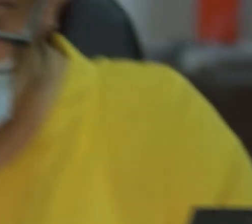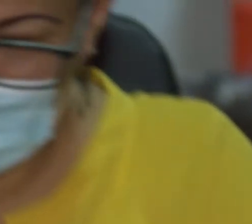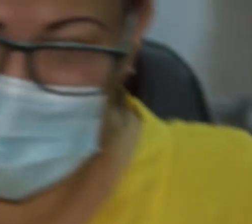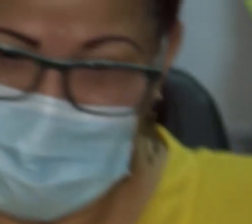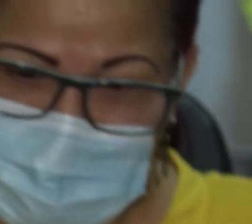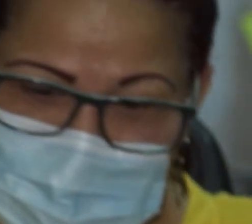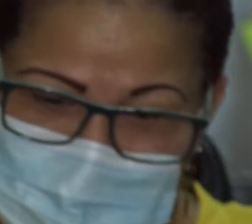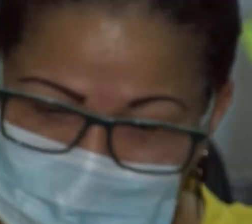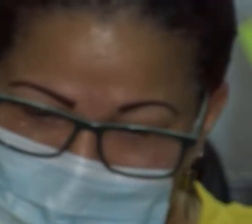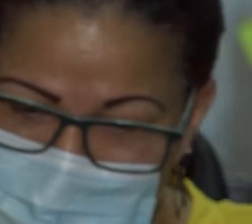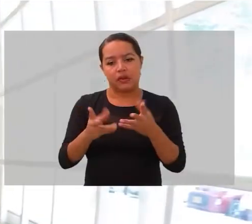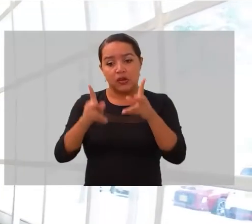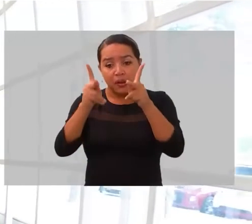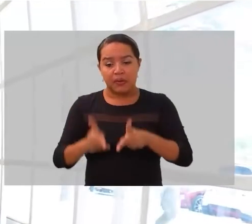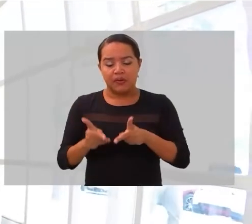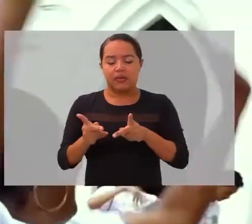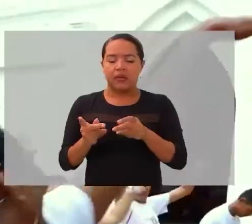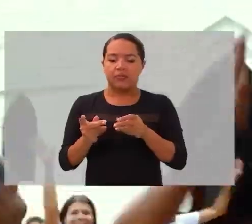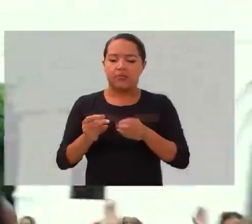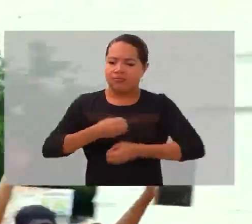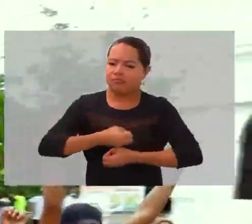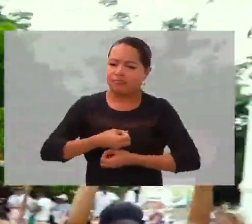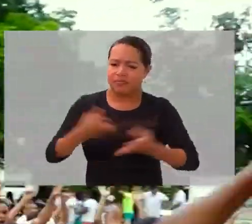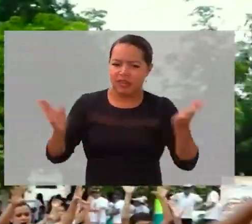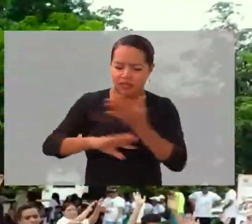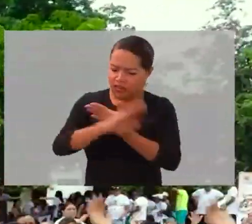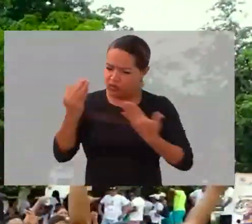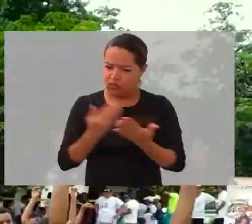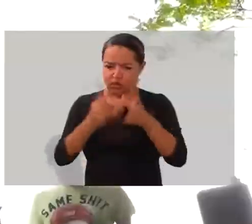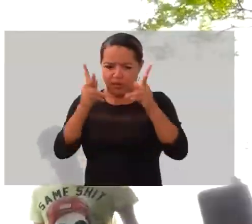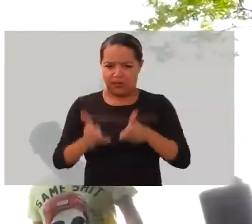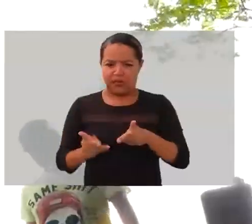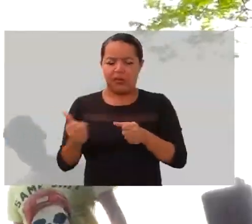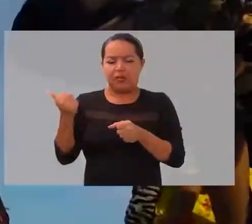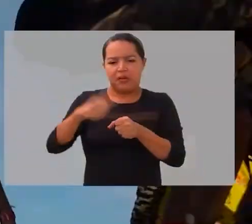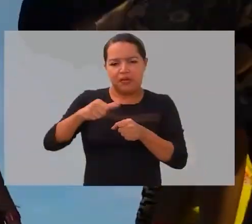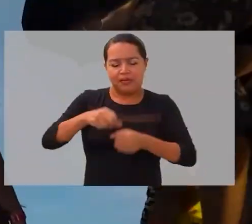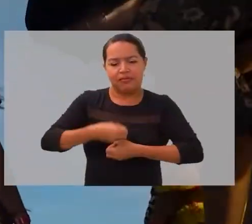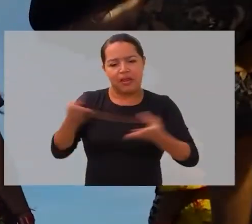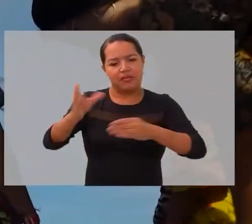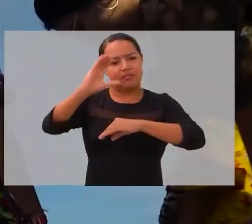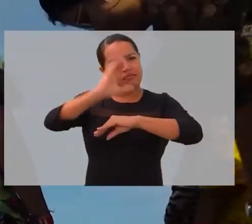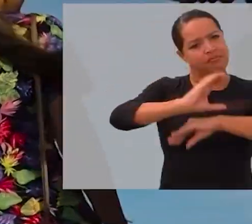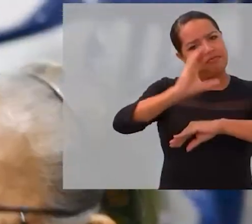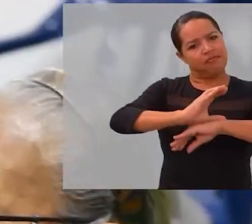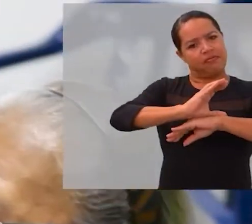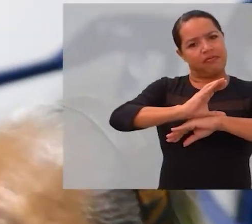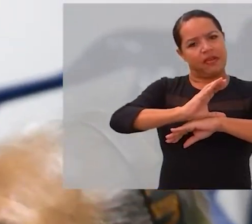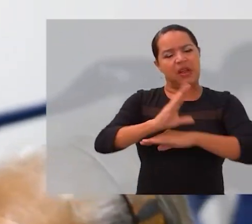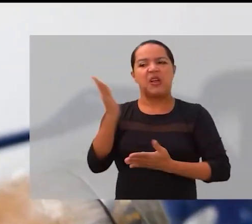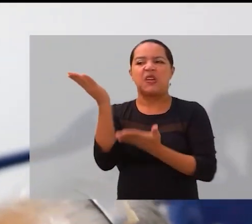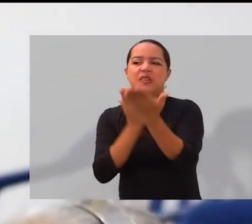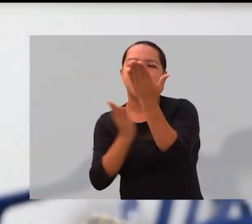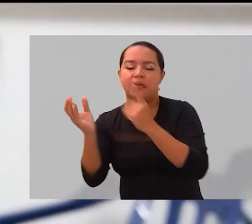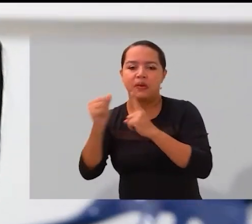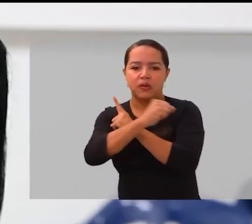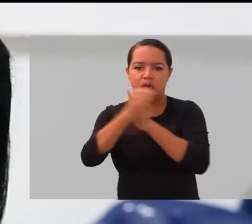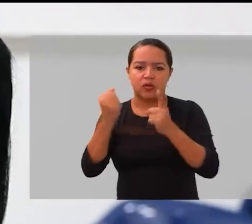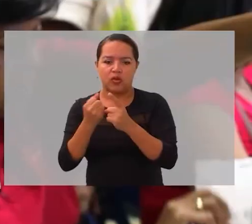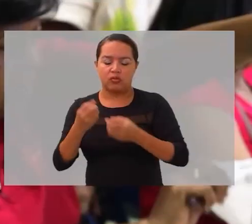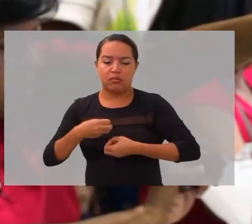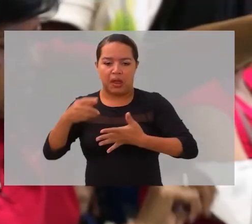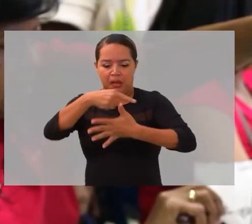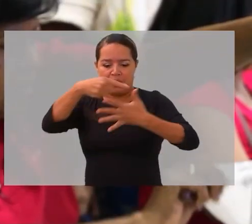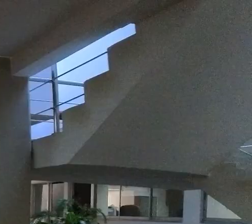trabajador, quienes son los beneficiarios de todos los subsidios que brinda Caja Mag. Los servicios sociales ofrecen